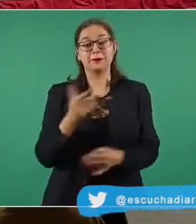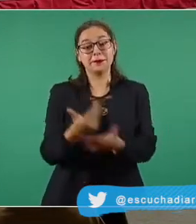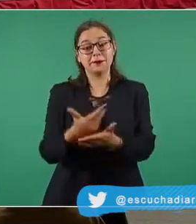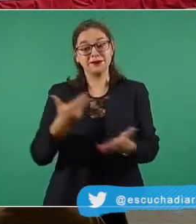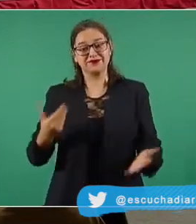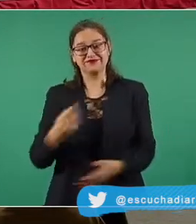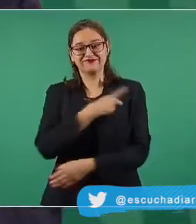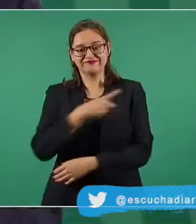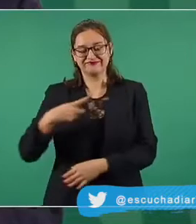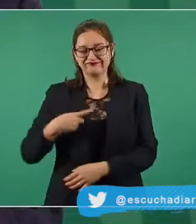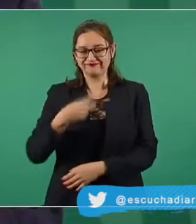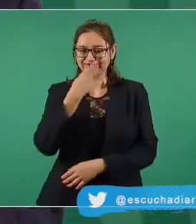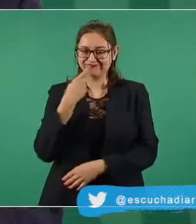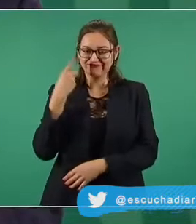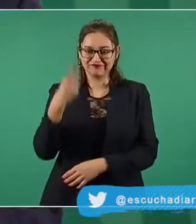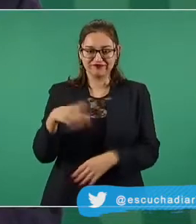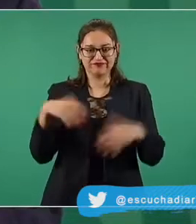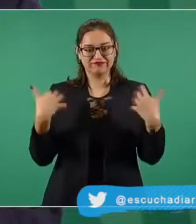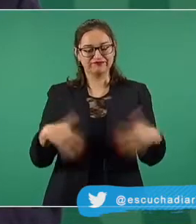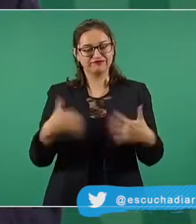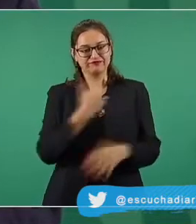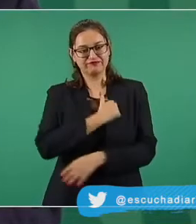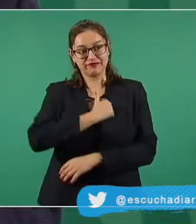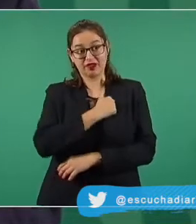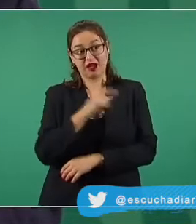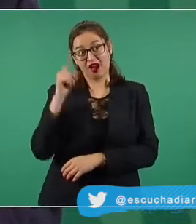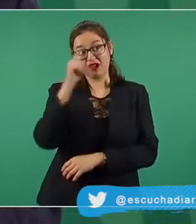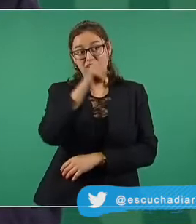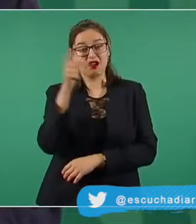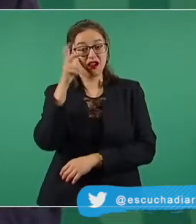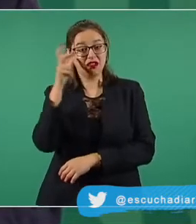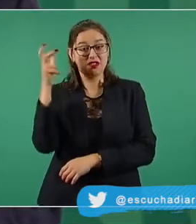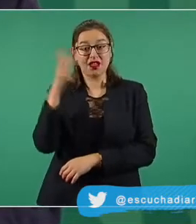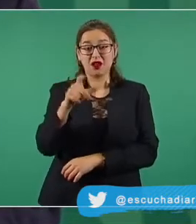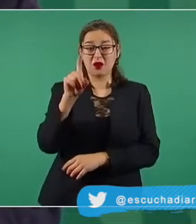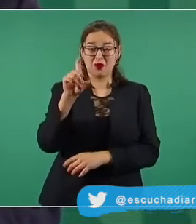se ha implementado el plan DN3 para apoyar a la población.